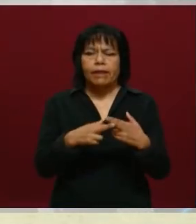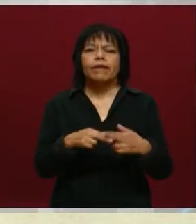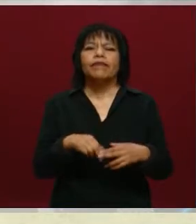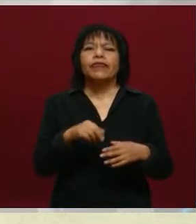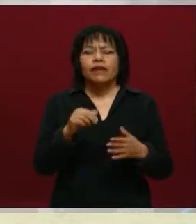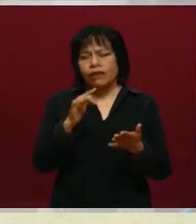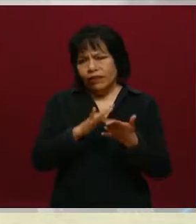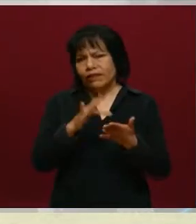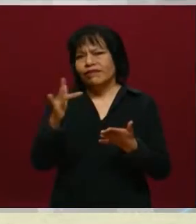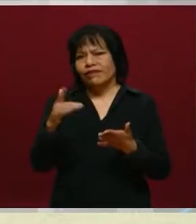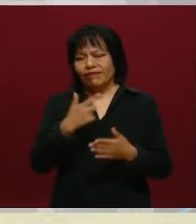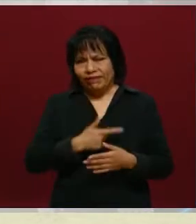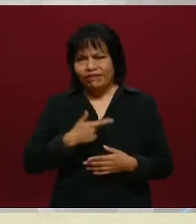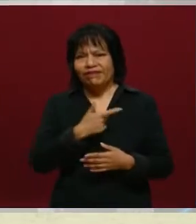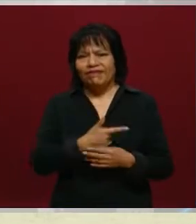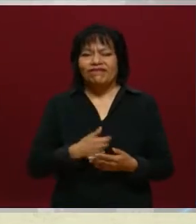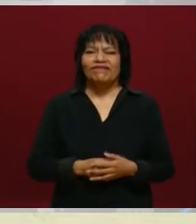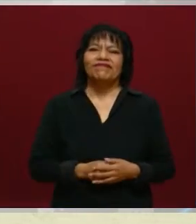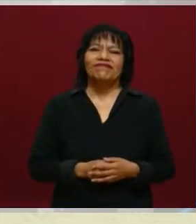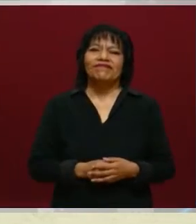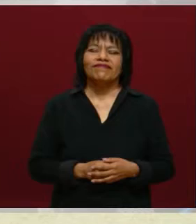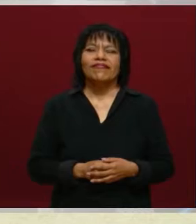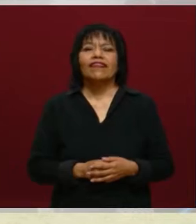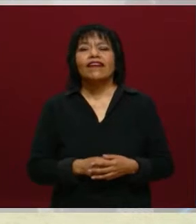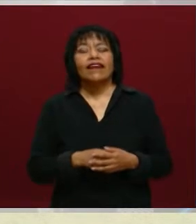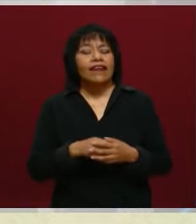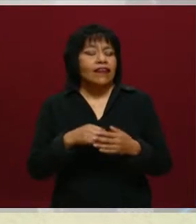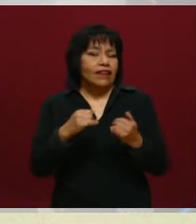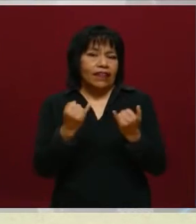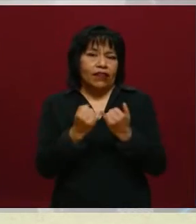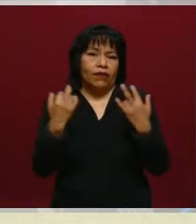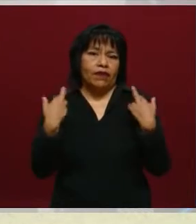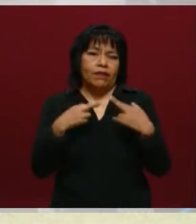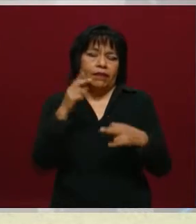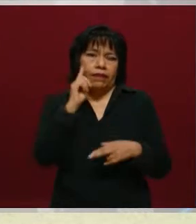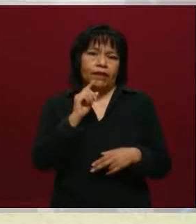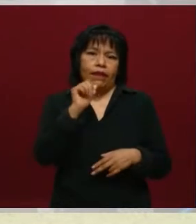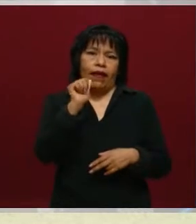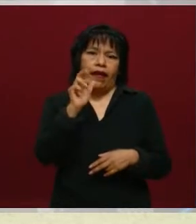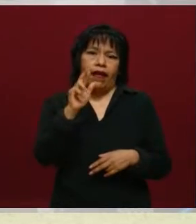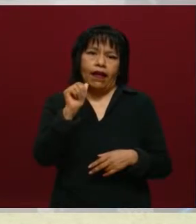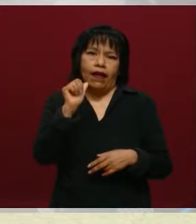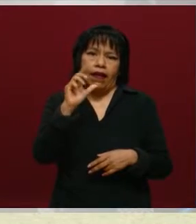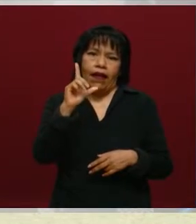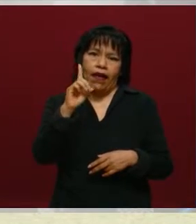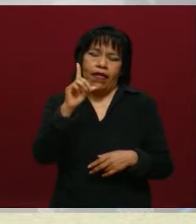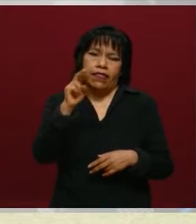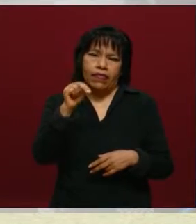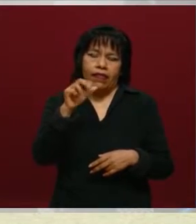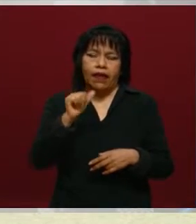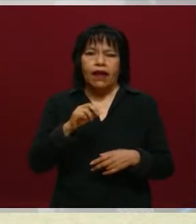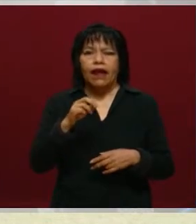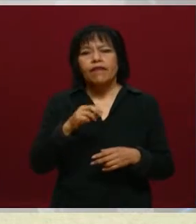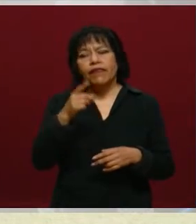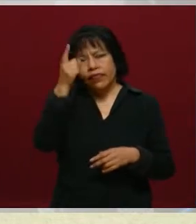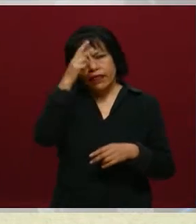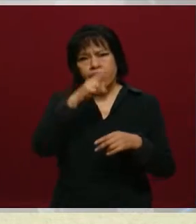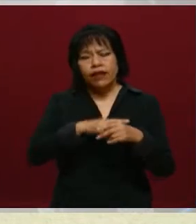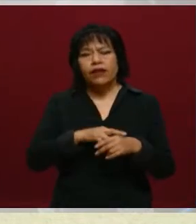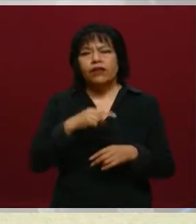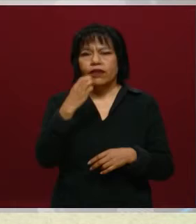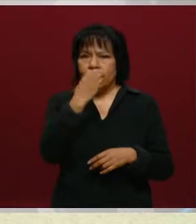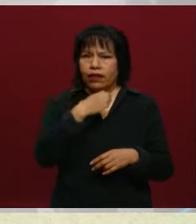nuevamente por aquí qué gusto tenerte aquí y por supuesto a la maestra ariadna martínez garcía directora de evaluación educativa gracias a arianna